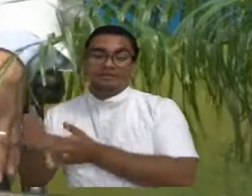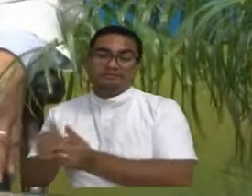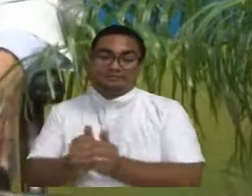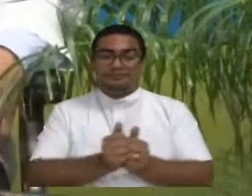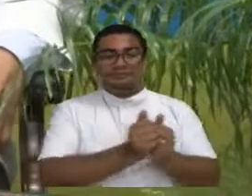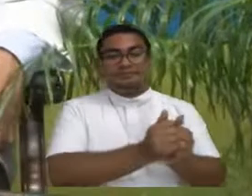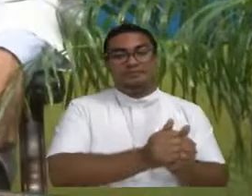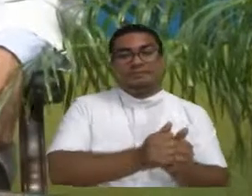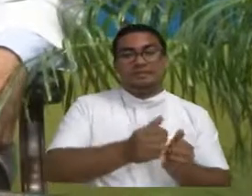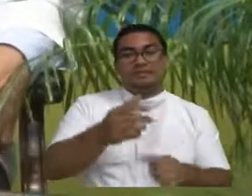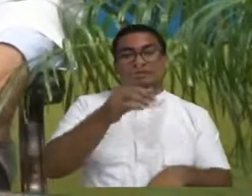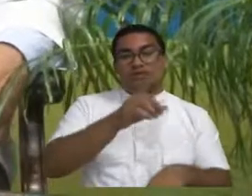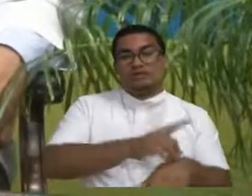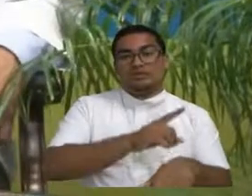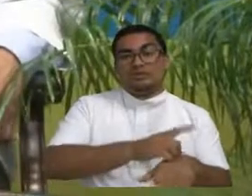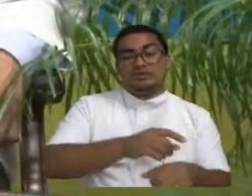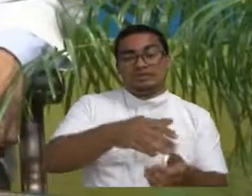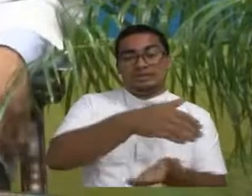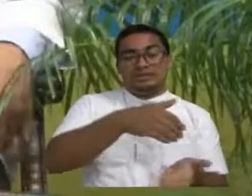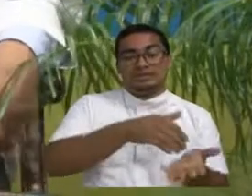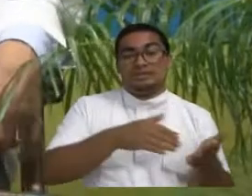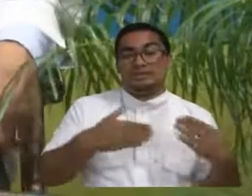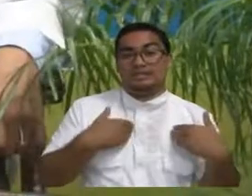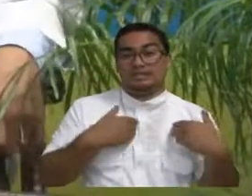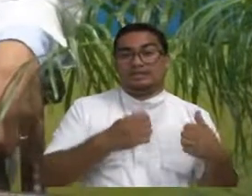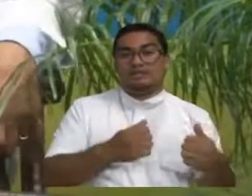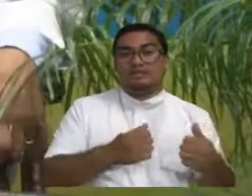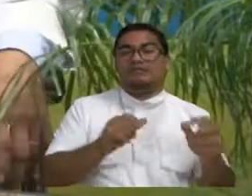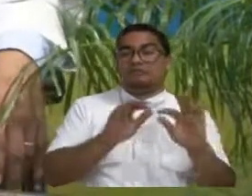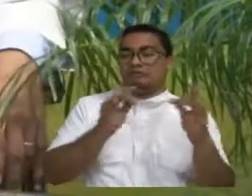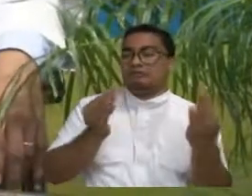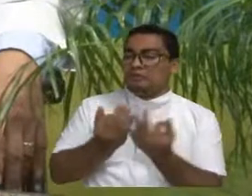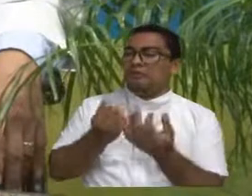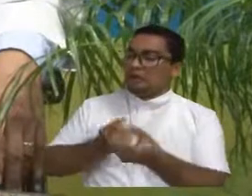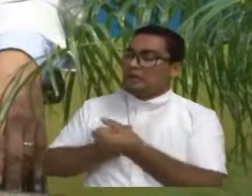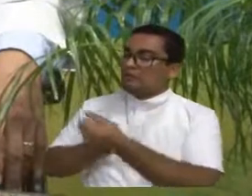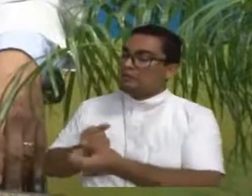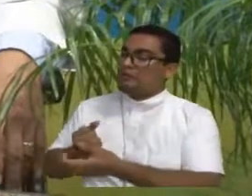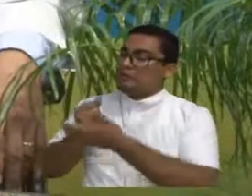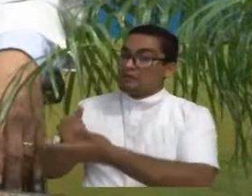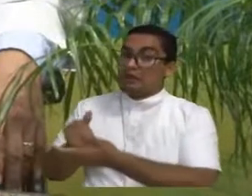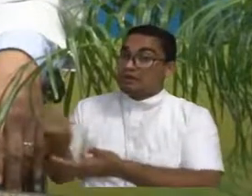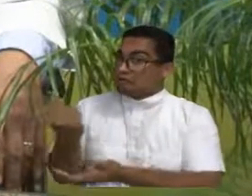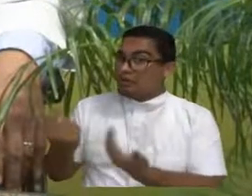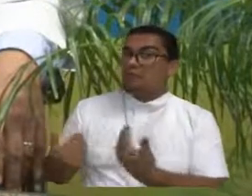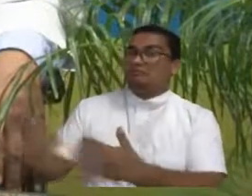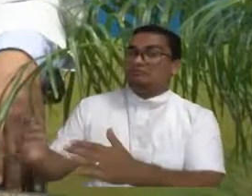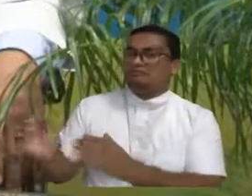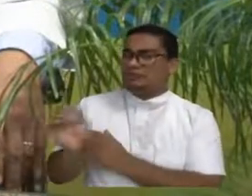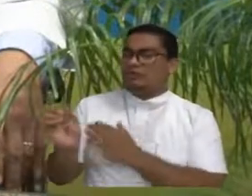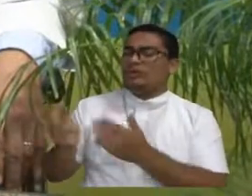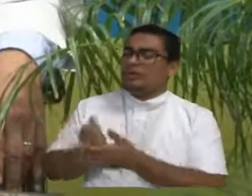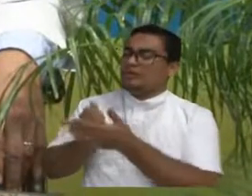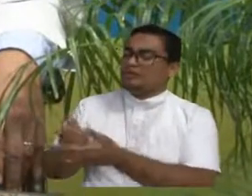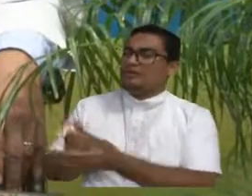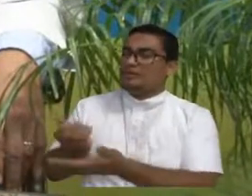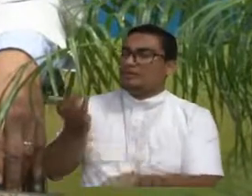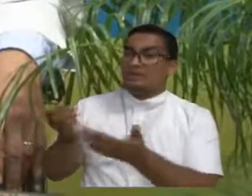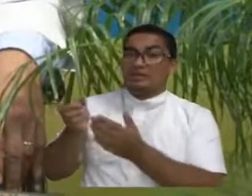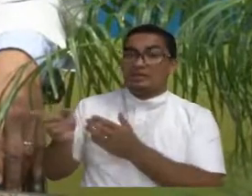no dejarla sola, ¿verdad? Ver y tratar las enfermedades que padece